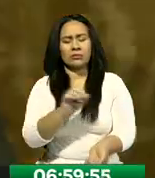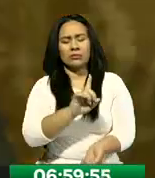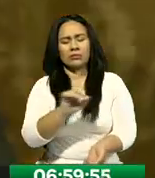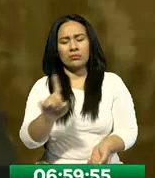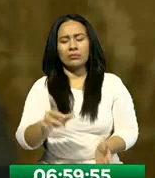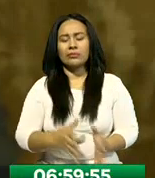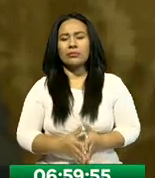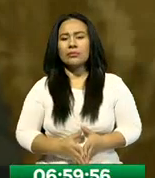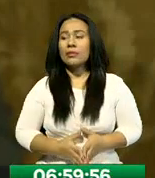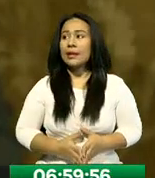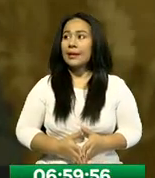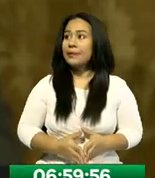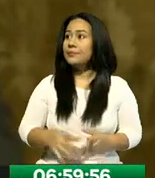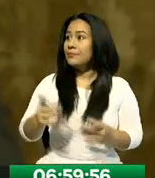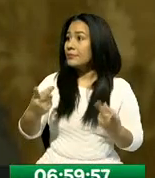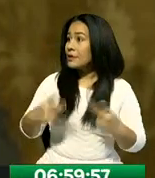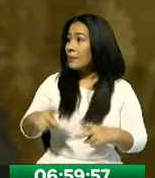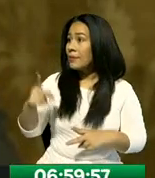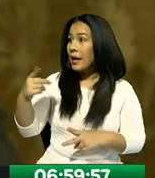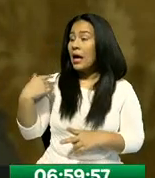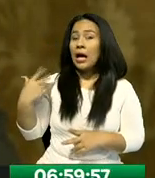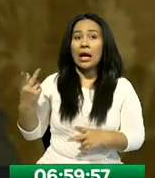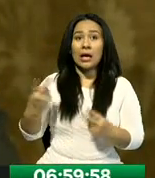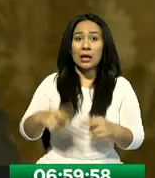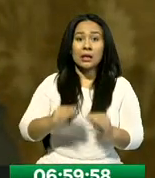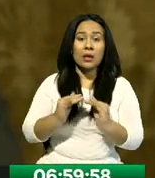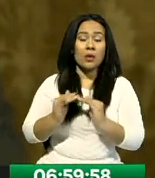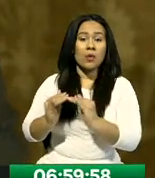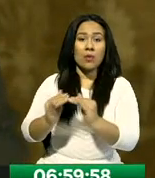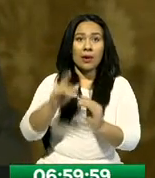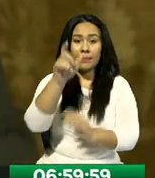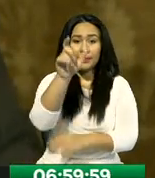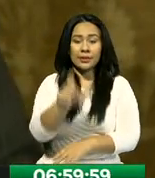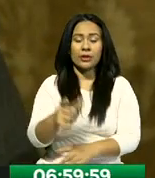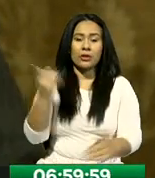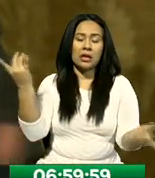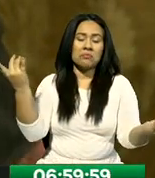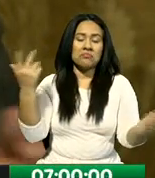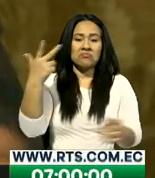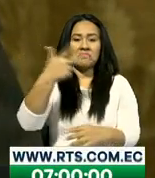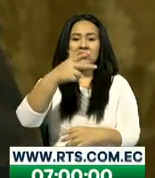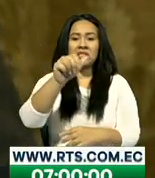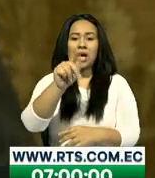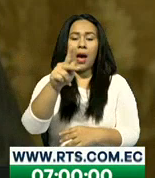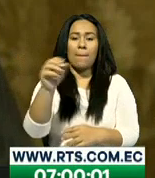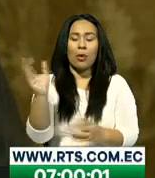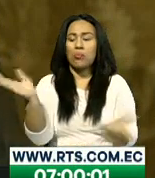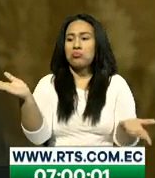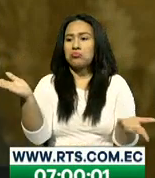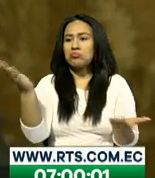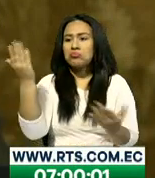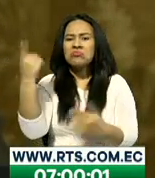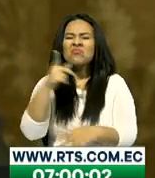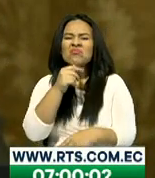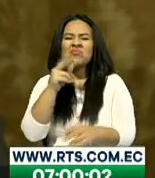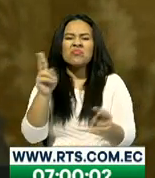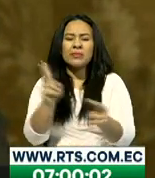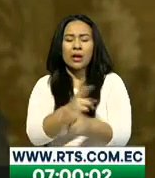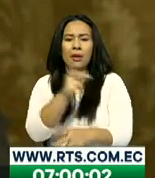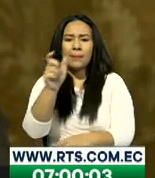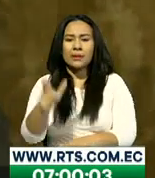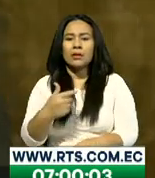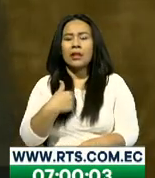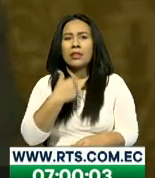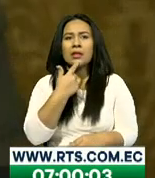enfatizó: lo mismo podría ser el Chapo Guzmán, pues. Cualquiera podría hacer lo mismo, declararse un perseguido político. Y siempre encontraré